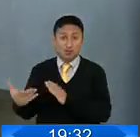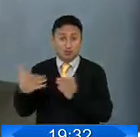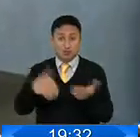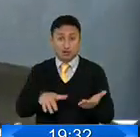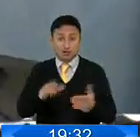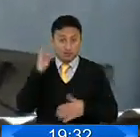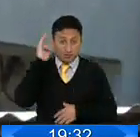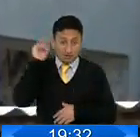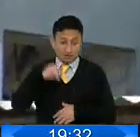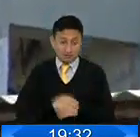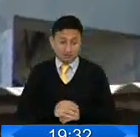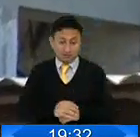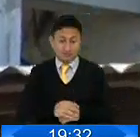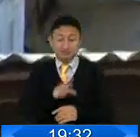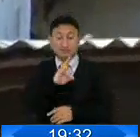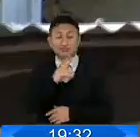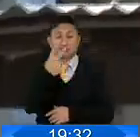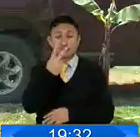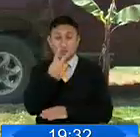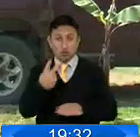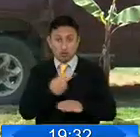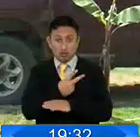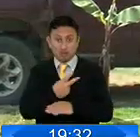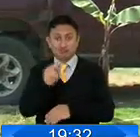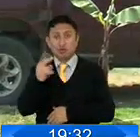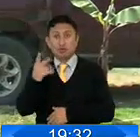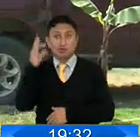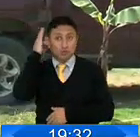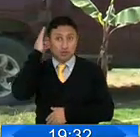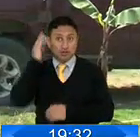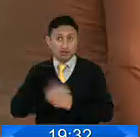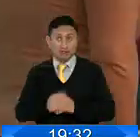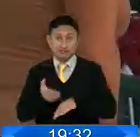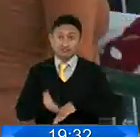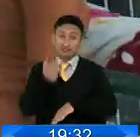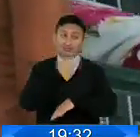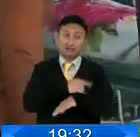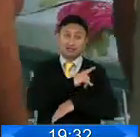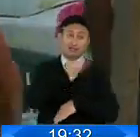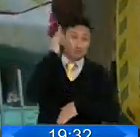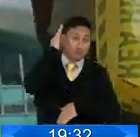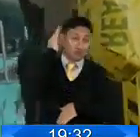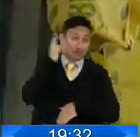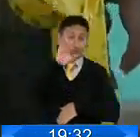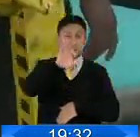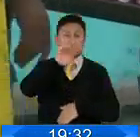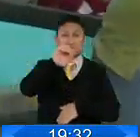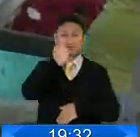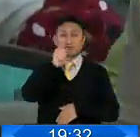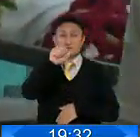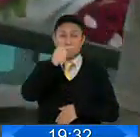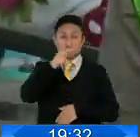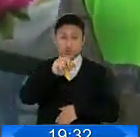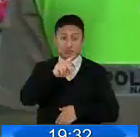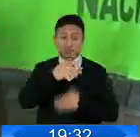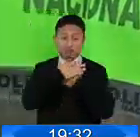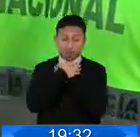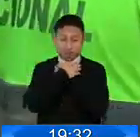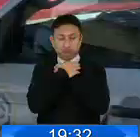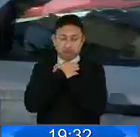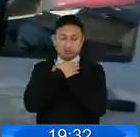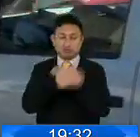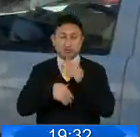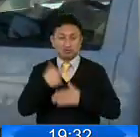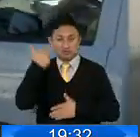registra en Manabí en las últimas 72 horas. Una mujer embarazada fue estrangulada en Tosagua por su conviviente, quien luego se